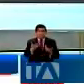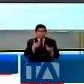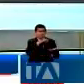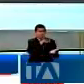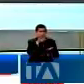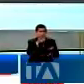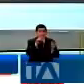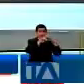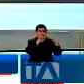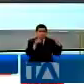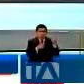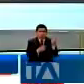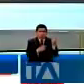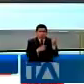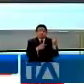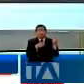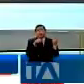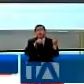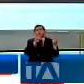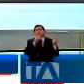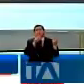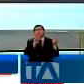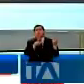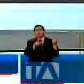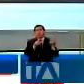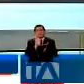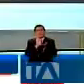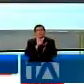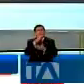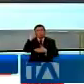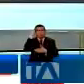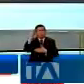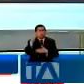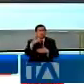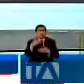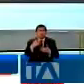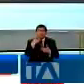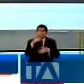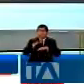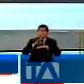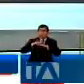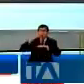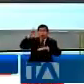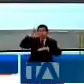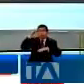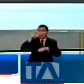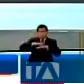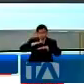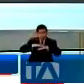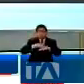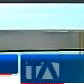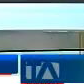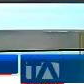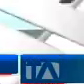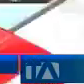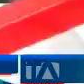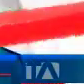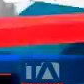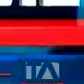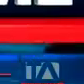con la que Lispol realizó millonarias inversiones, desmintiendo que el gobierno haya entorpecido estas inversiones. Luisa María Heredia informa.